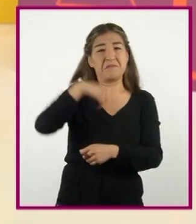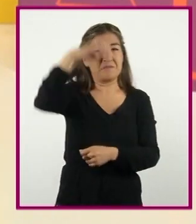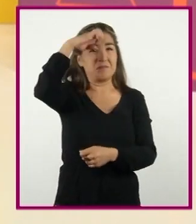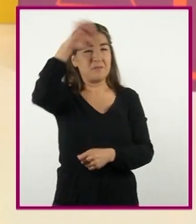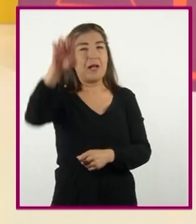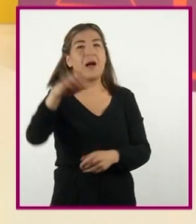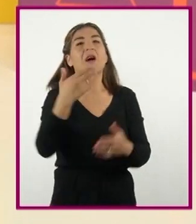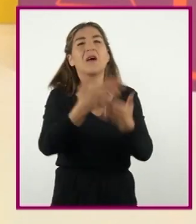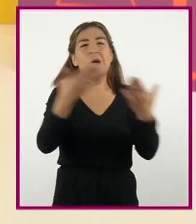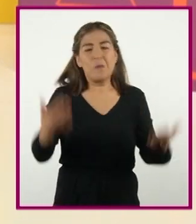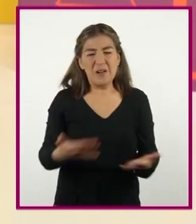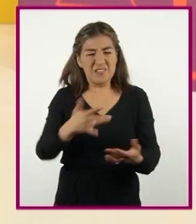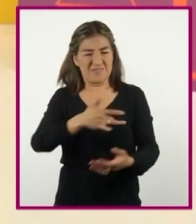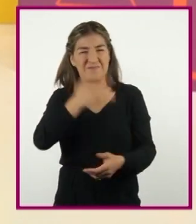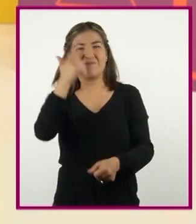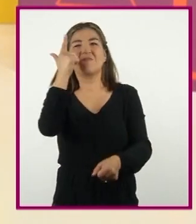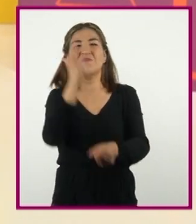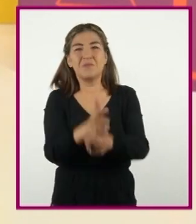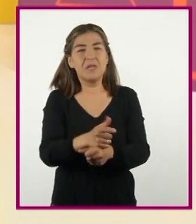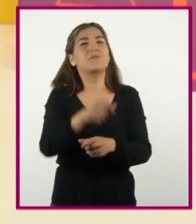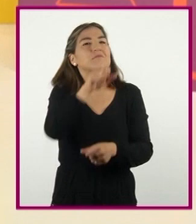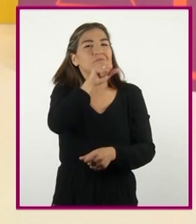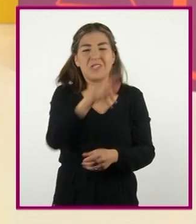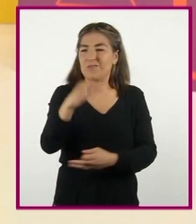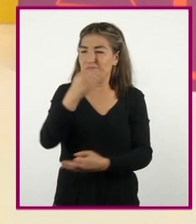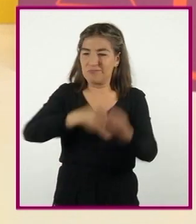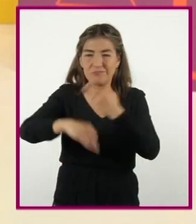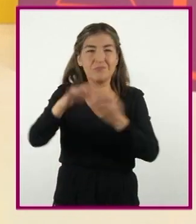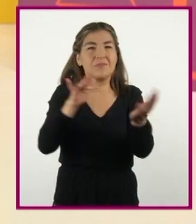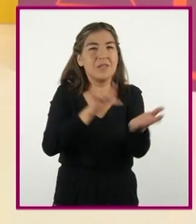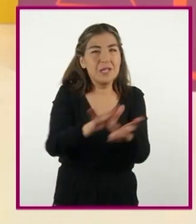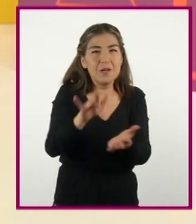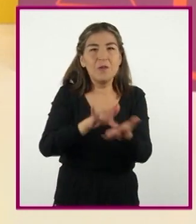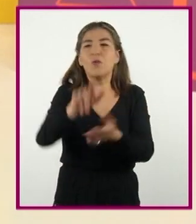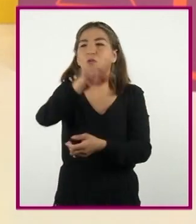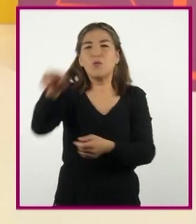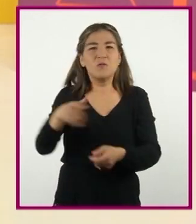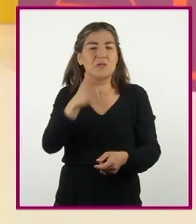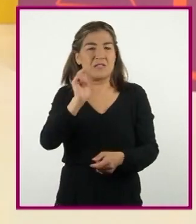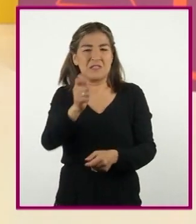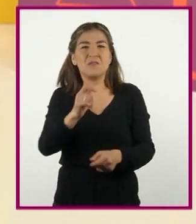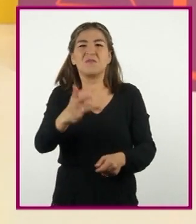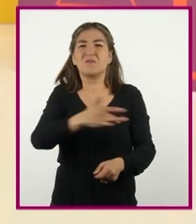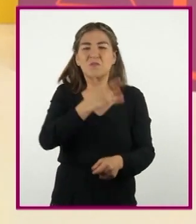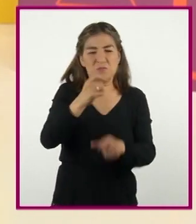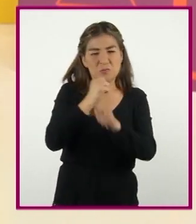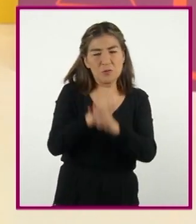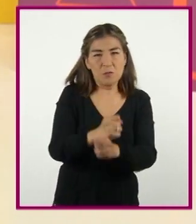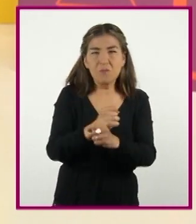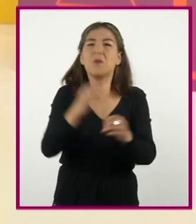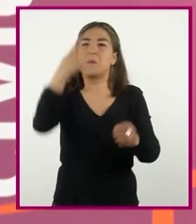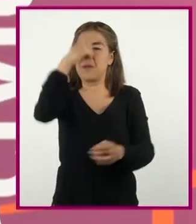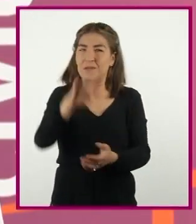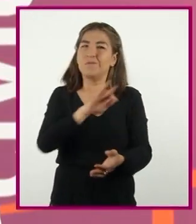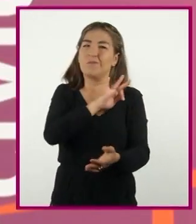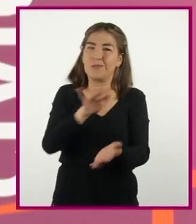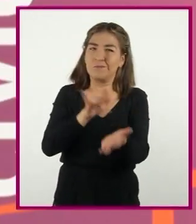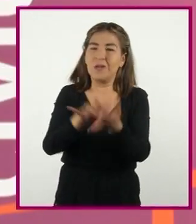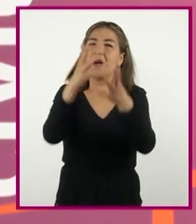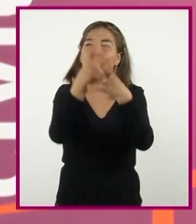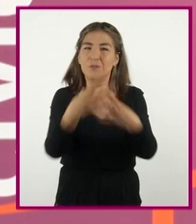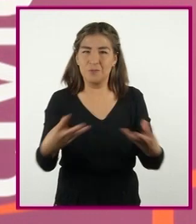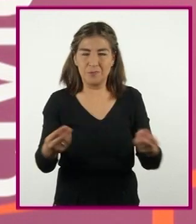ahora nos damos cuenta de que nos involucran en sus causas, en sus efectos y en sus soluciones.